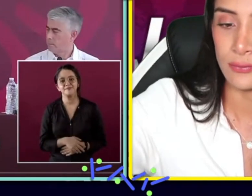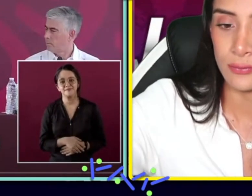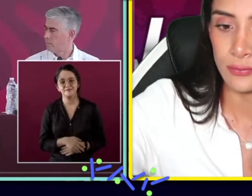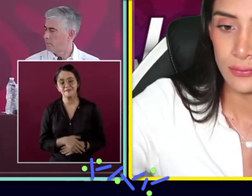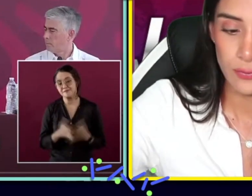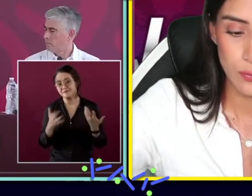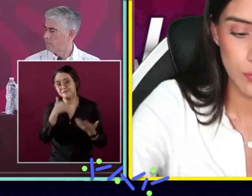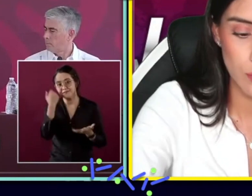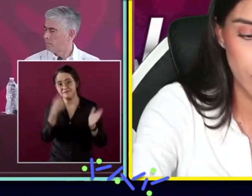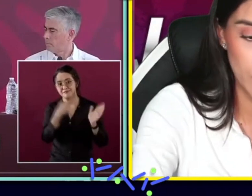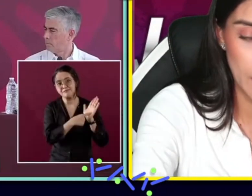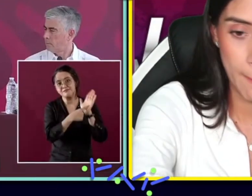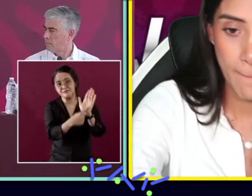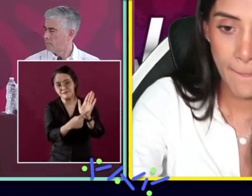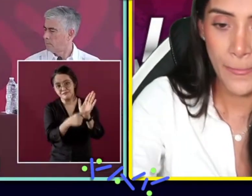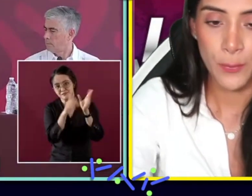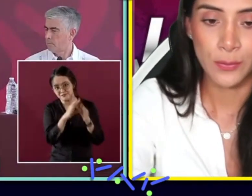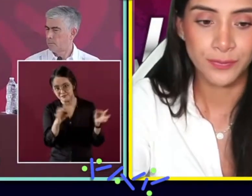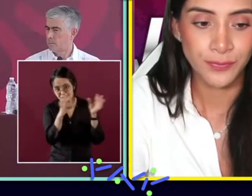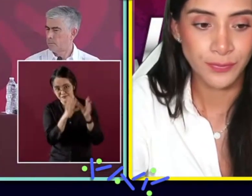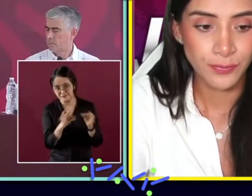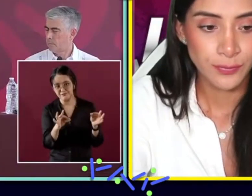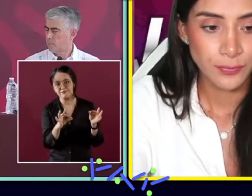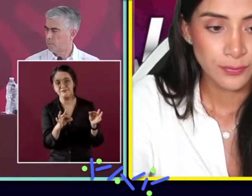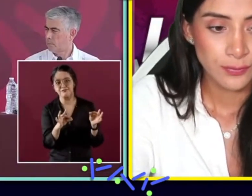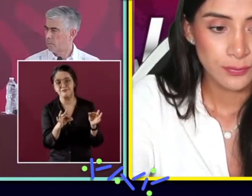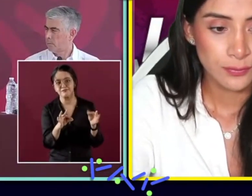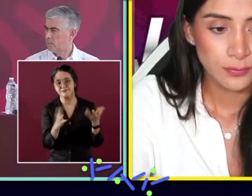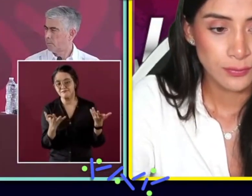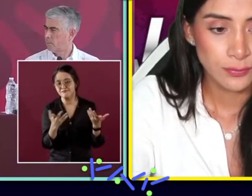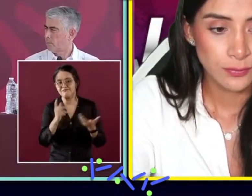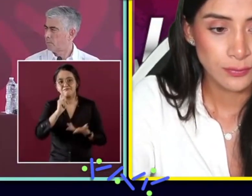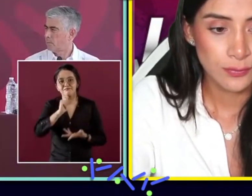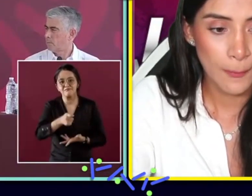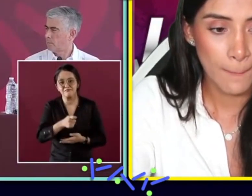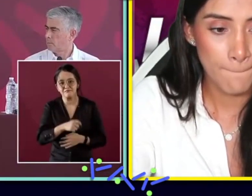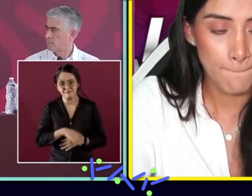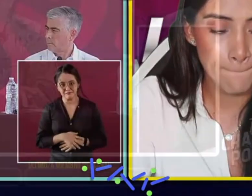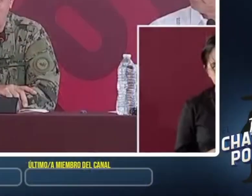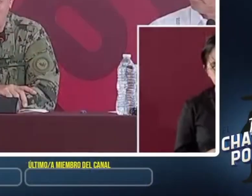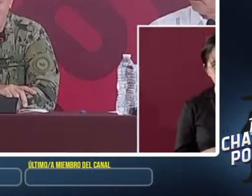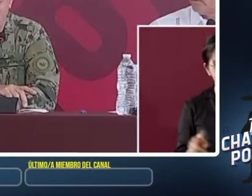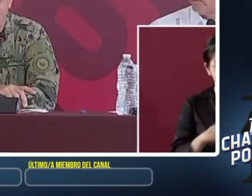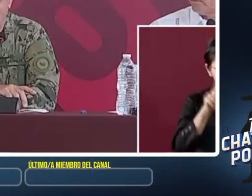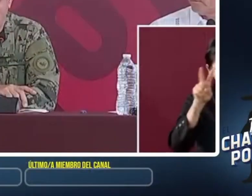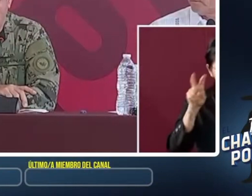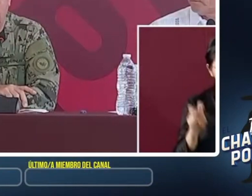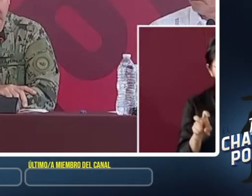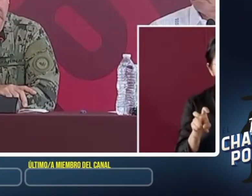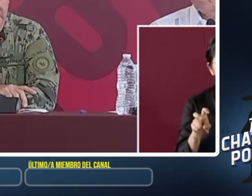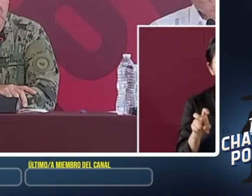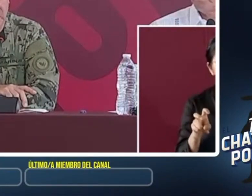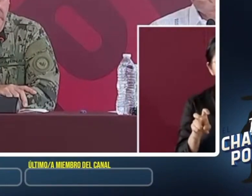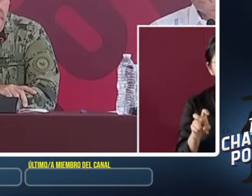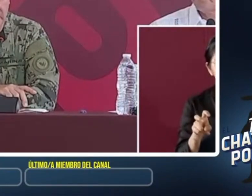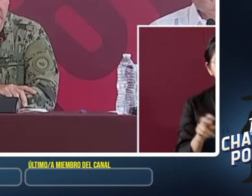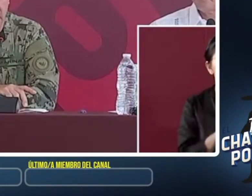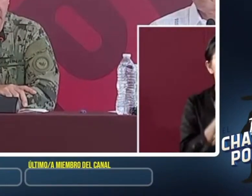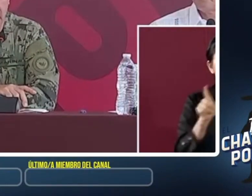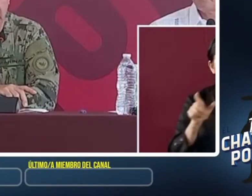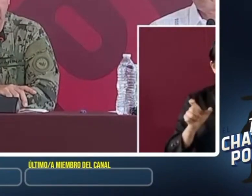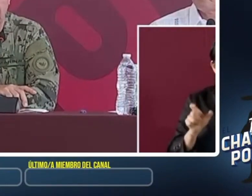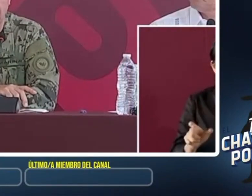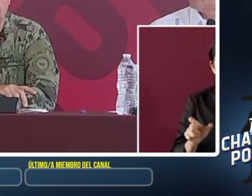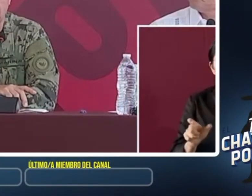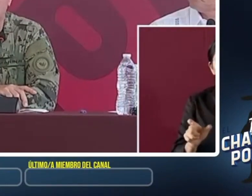Lo que queremos mostrarles ahorita prácticamente serían dos temas, que es la seguridad que se le